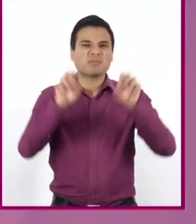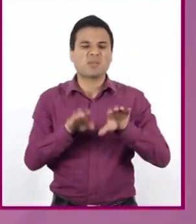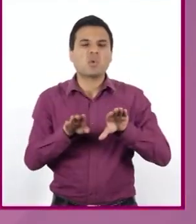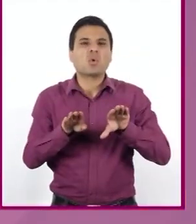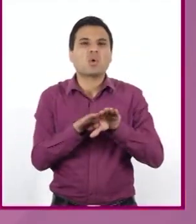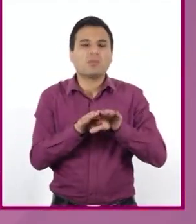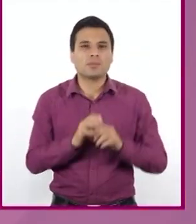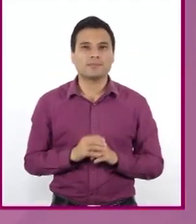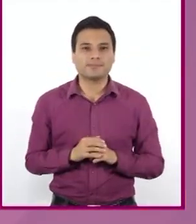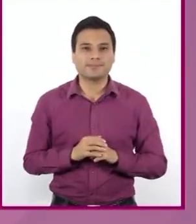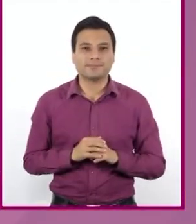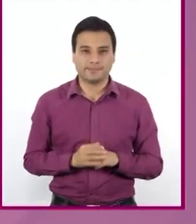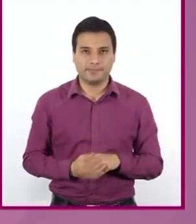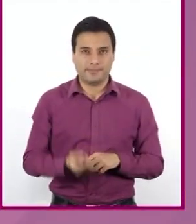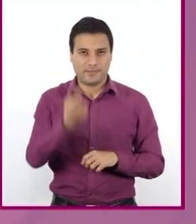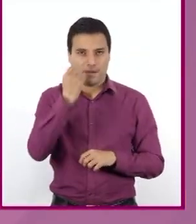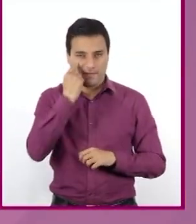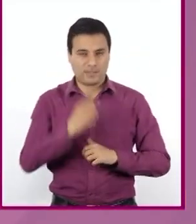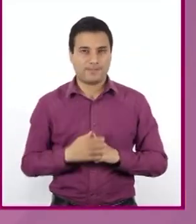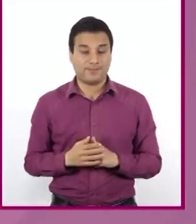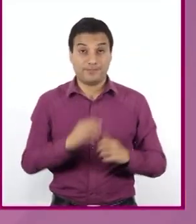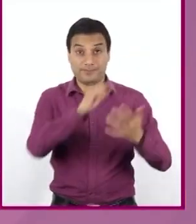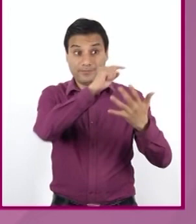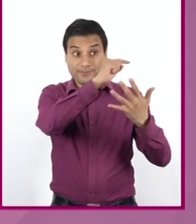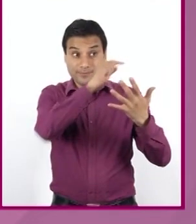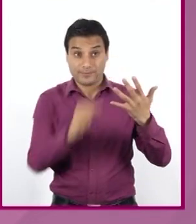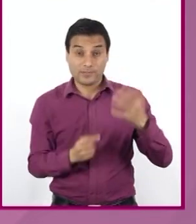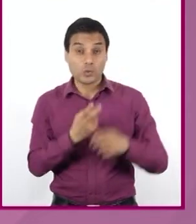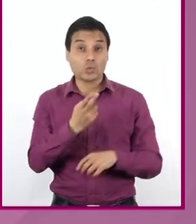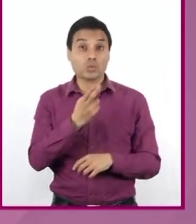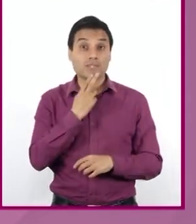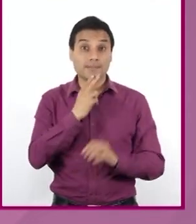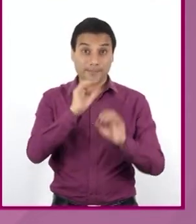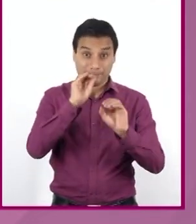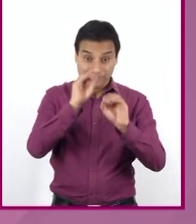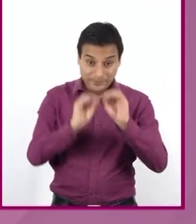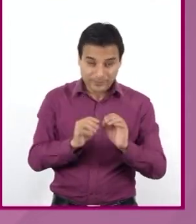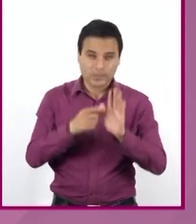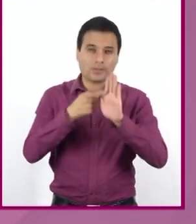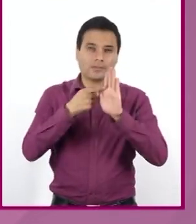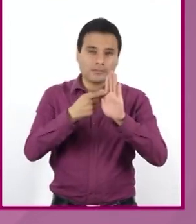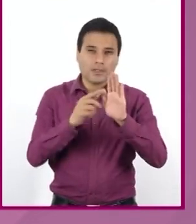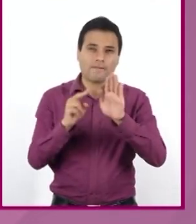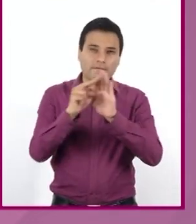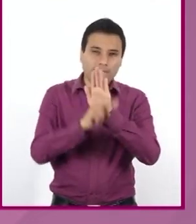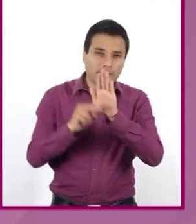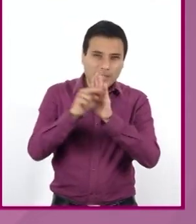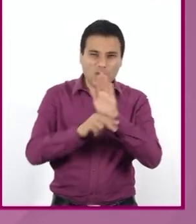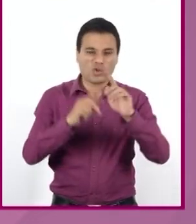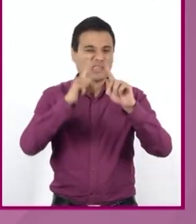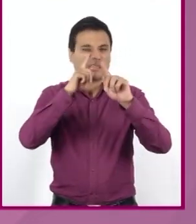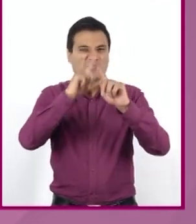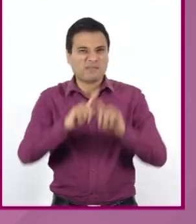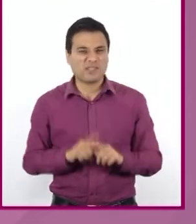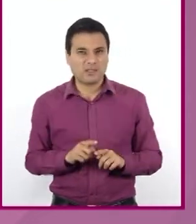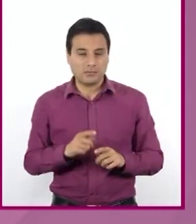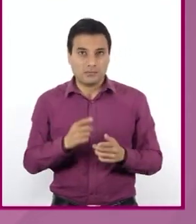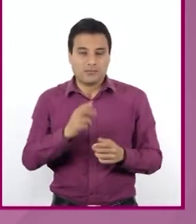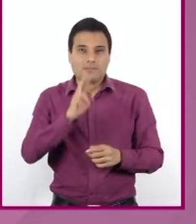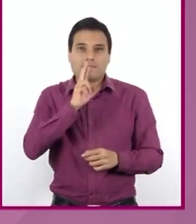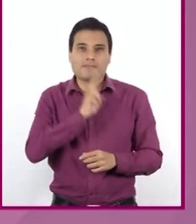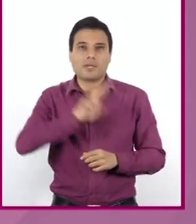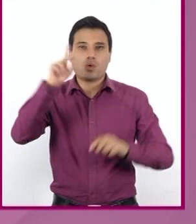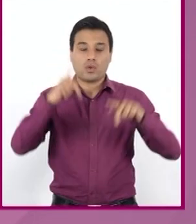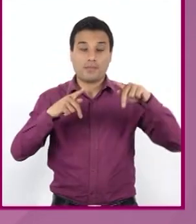El recurso didáctico facilita la comprensión del tema y nos evita memorizarlo y permite transmitir un